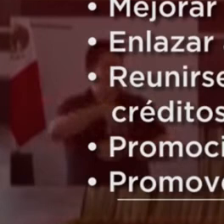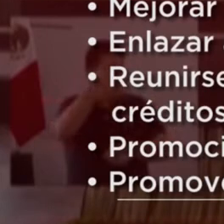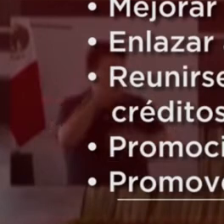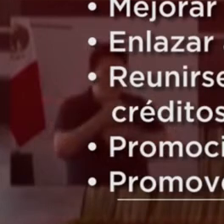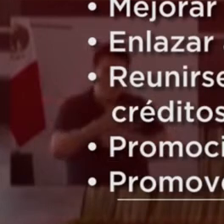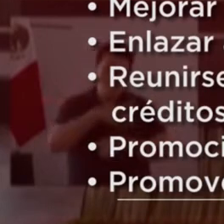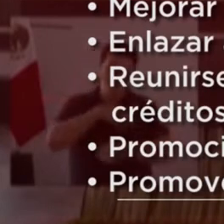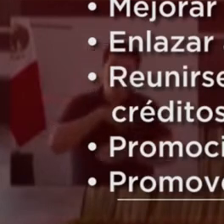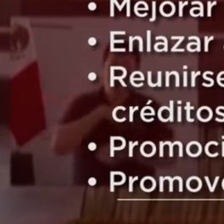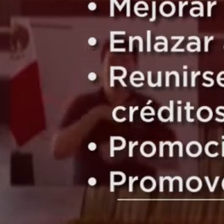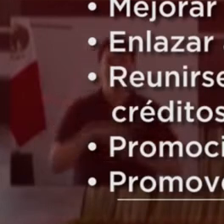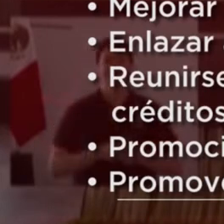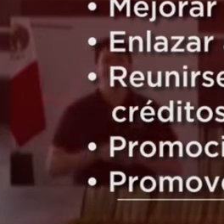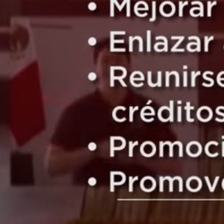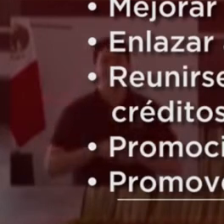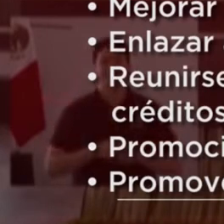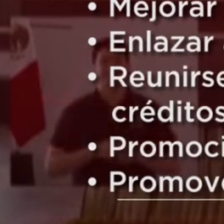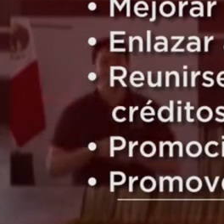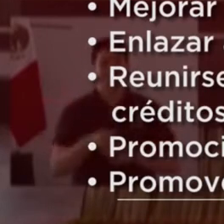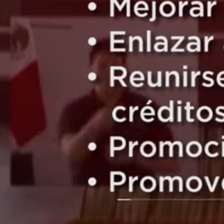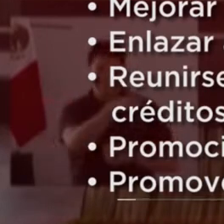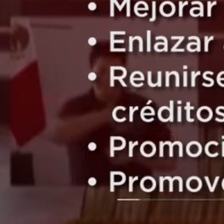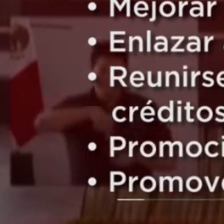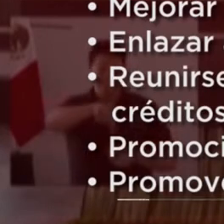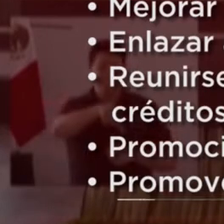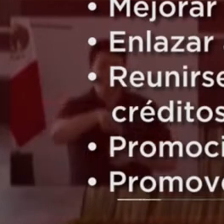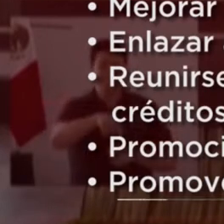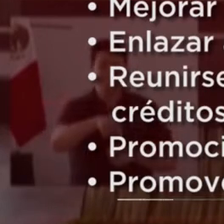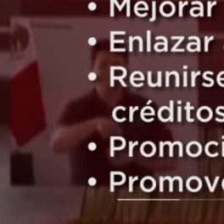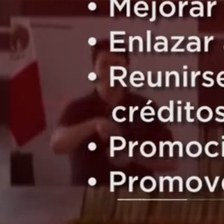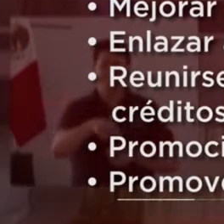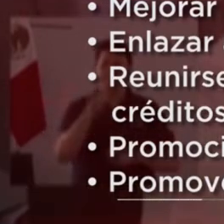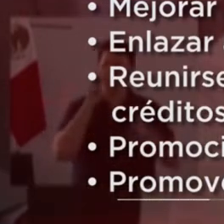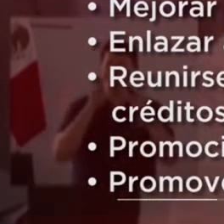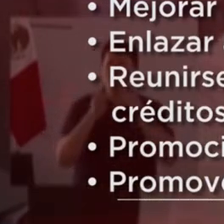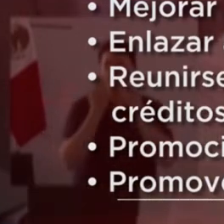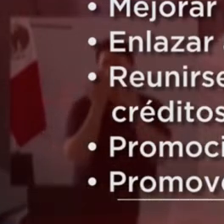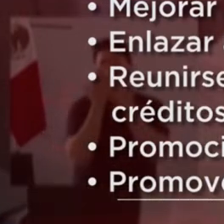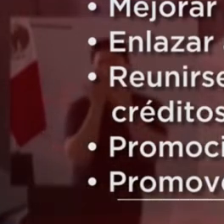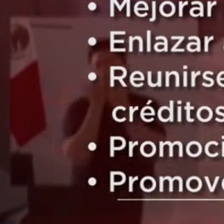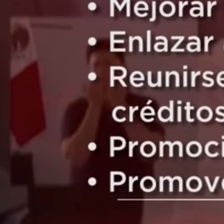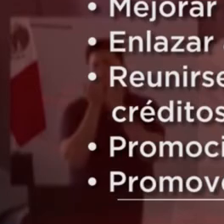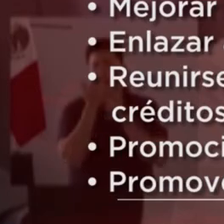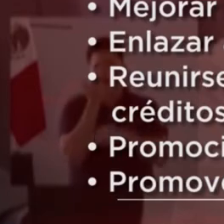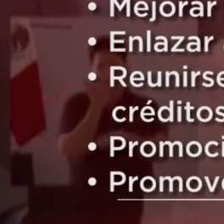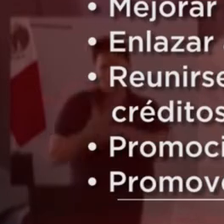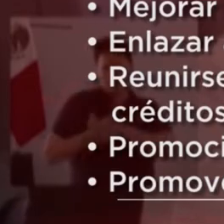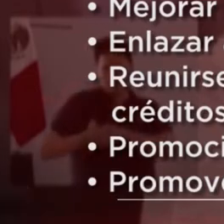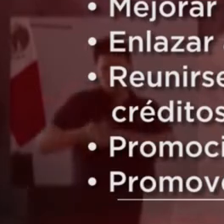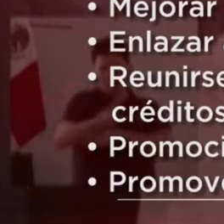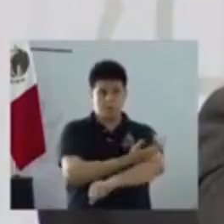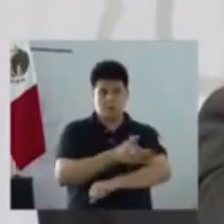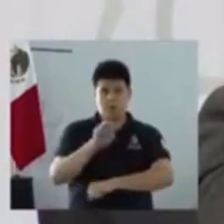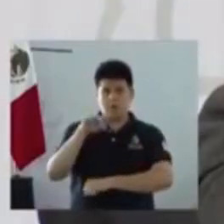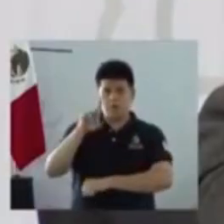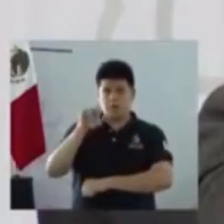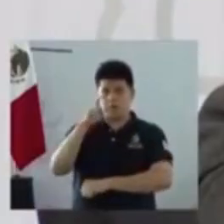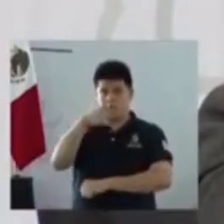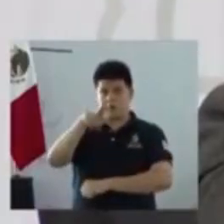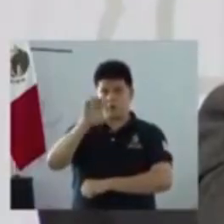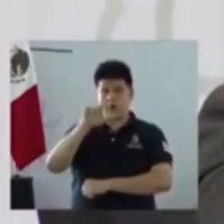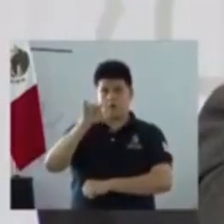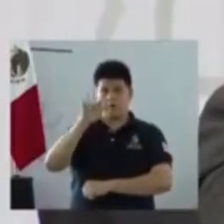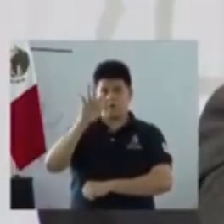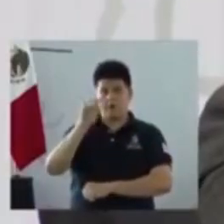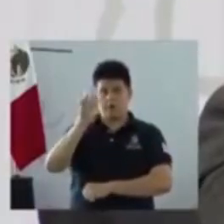empresas, promoción turística de los estados y la promoción de la tecnología y la transformación digital en los negocios. El presidente